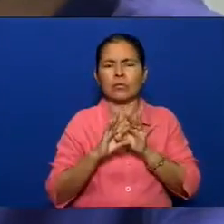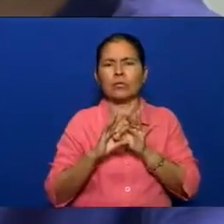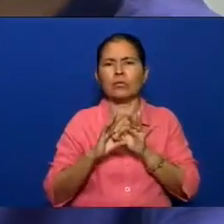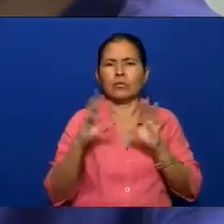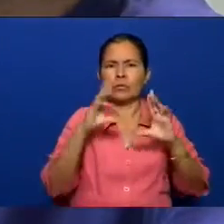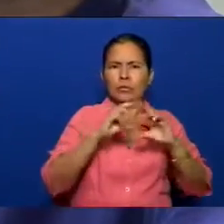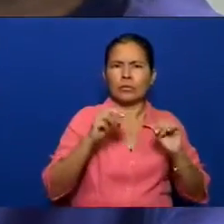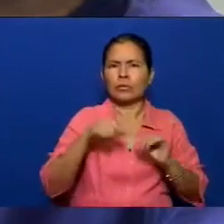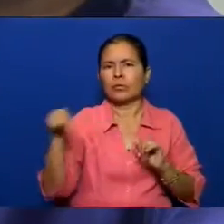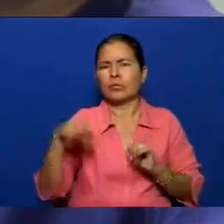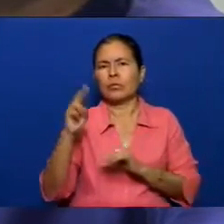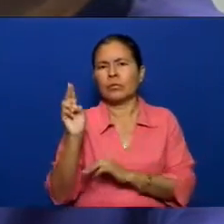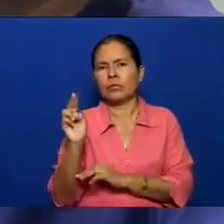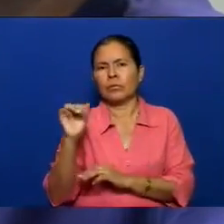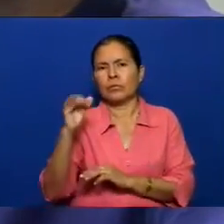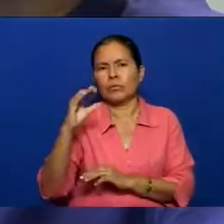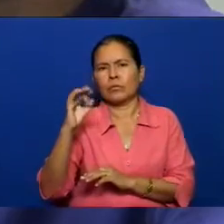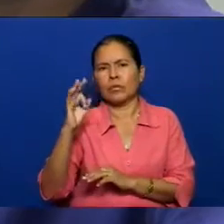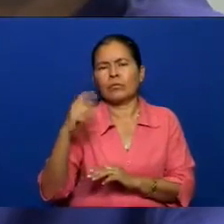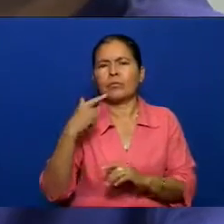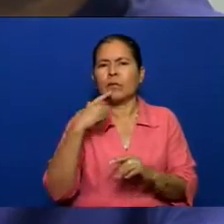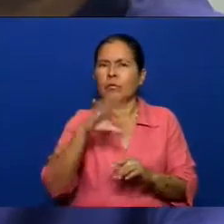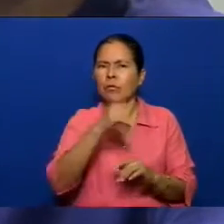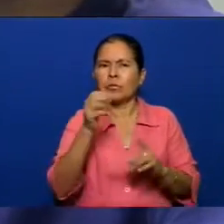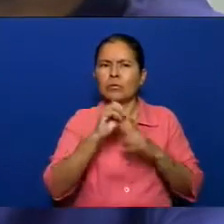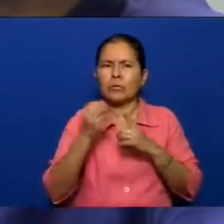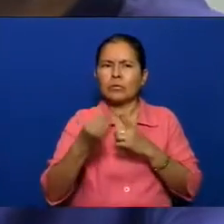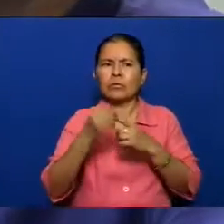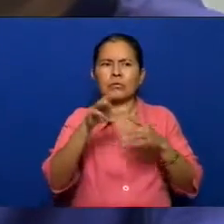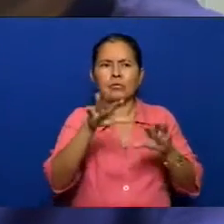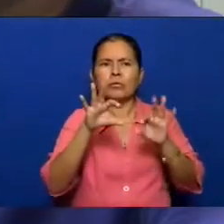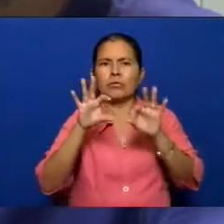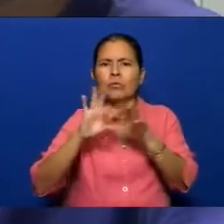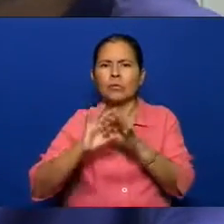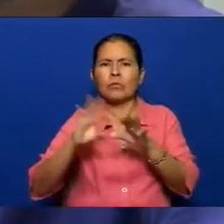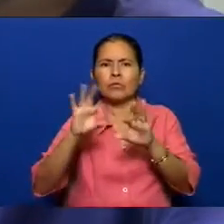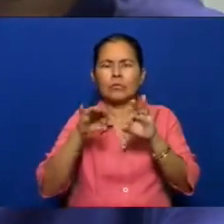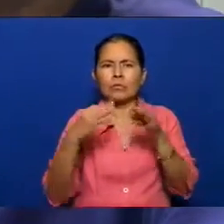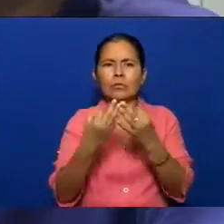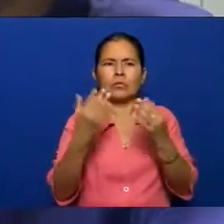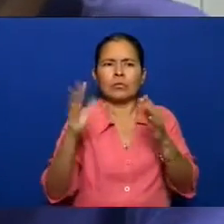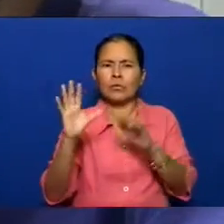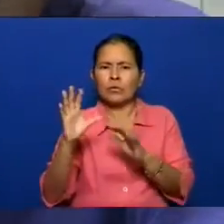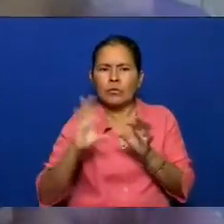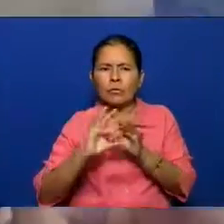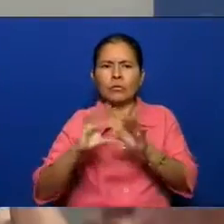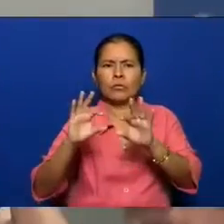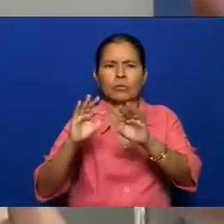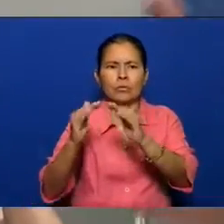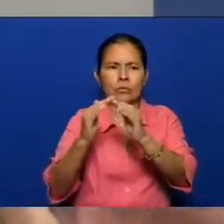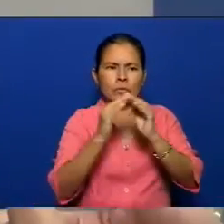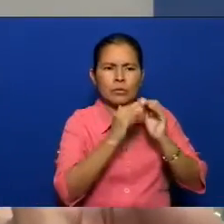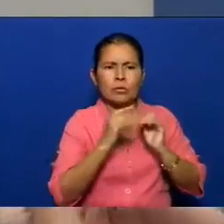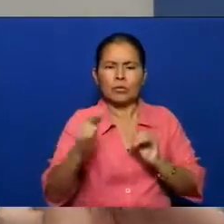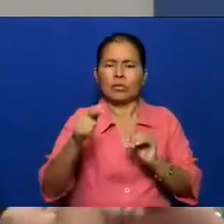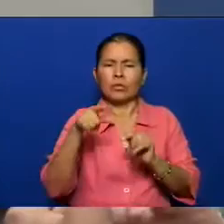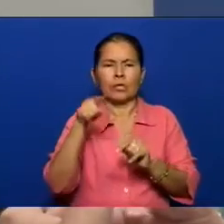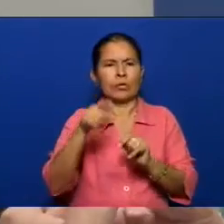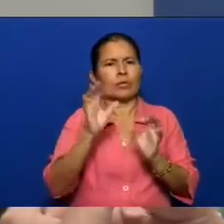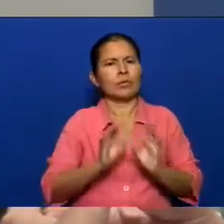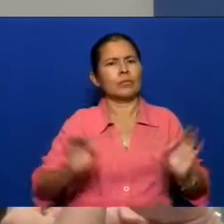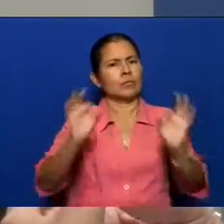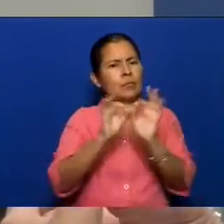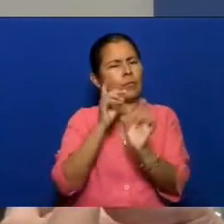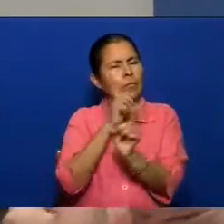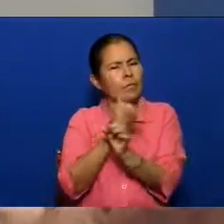UNICEF, junto con otros organismos, junto con las familias y las comunidades, que son los principales protagonistas y a las cuales nos